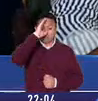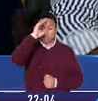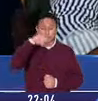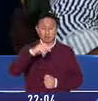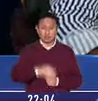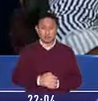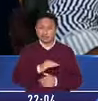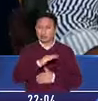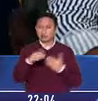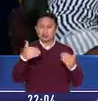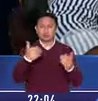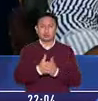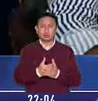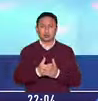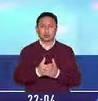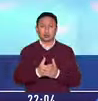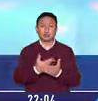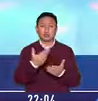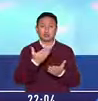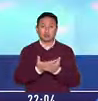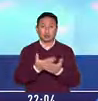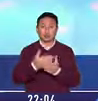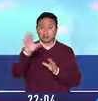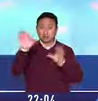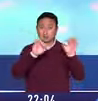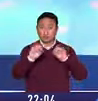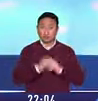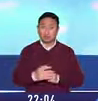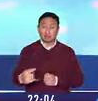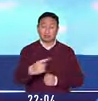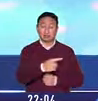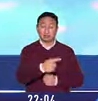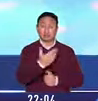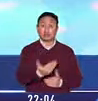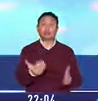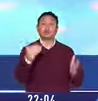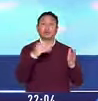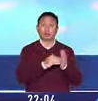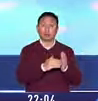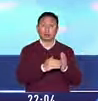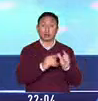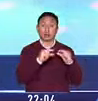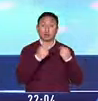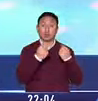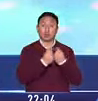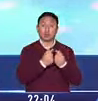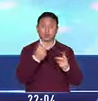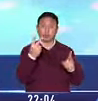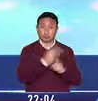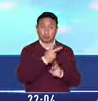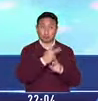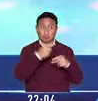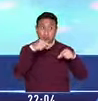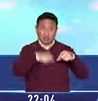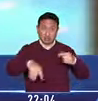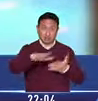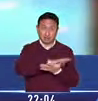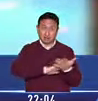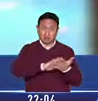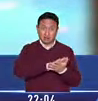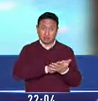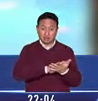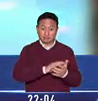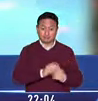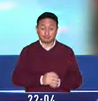tomando todas las precauciones del caso porque no podemos permitir que ciertos grupos de vándalos causen el caos y